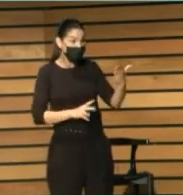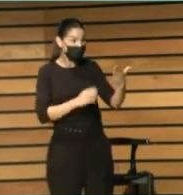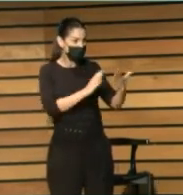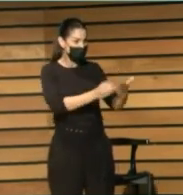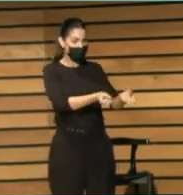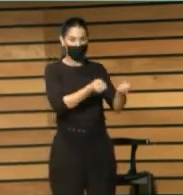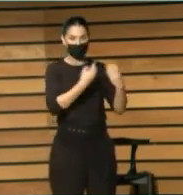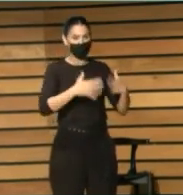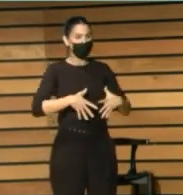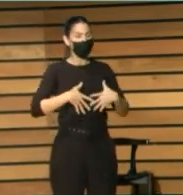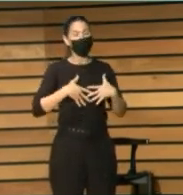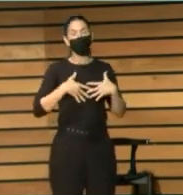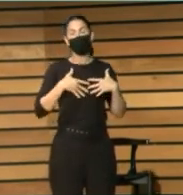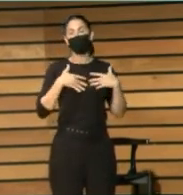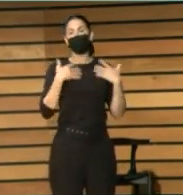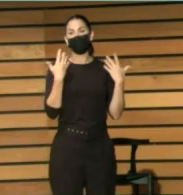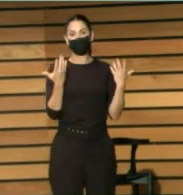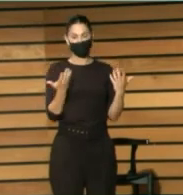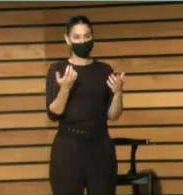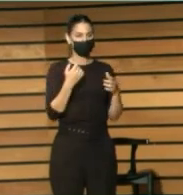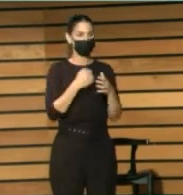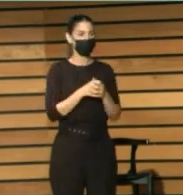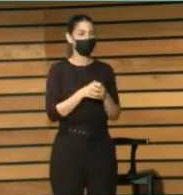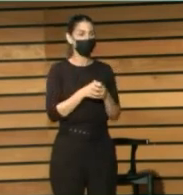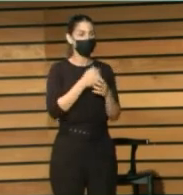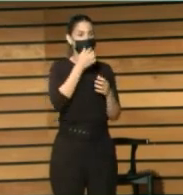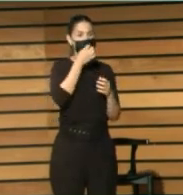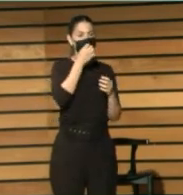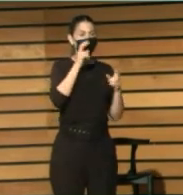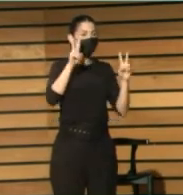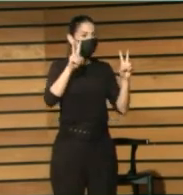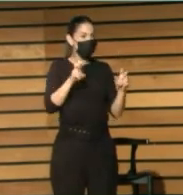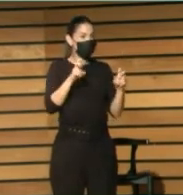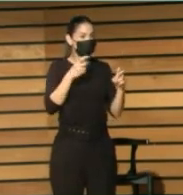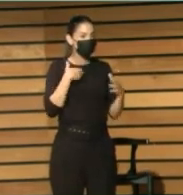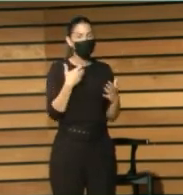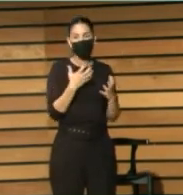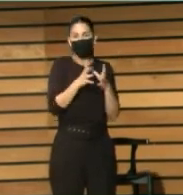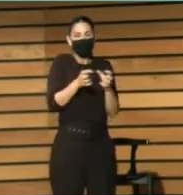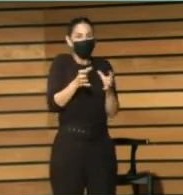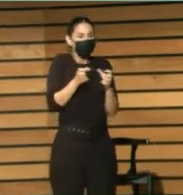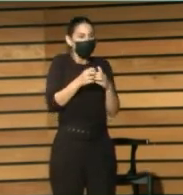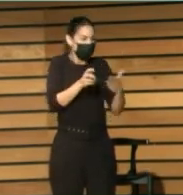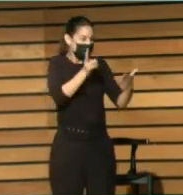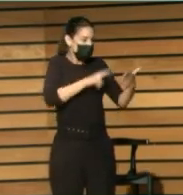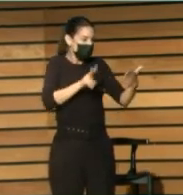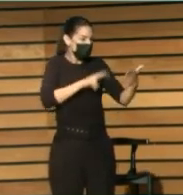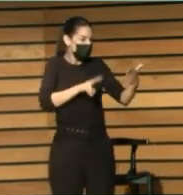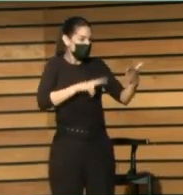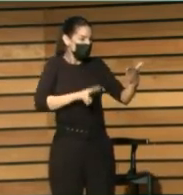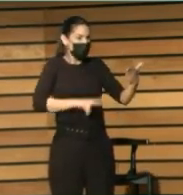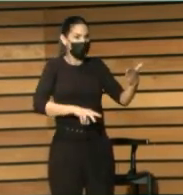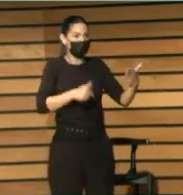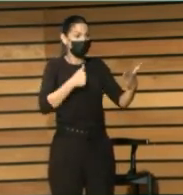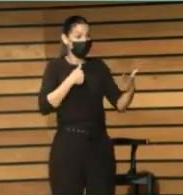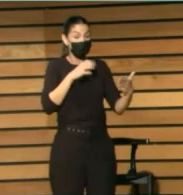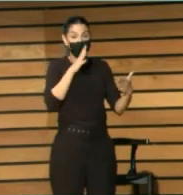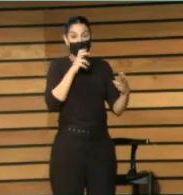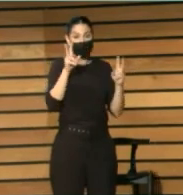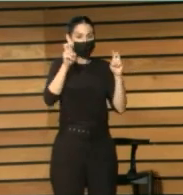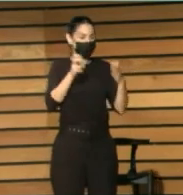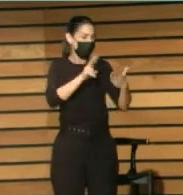o llanto o hambre. El hambre de leer me hizo una persona, y ahora lo celebro como si me